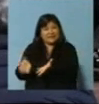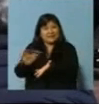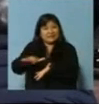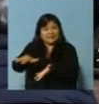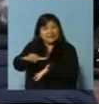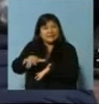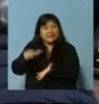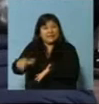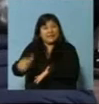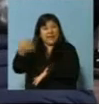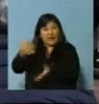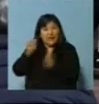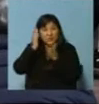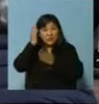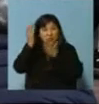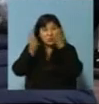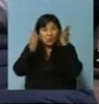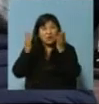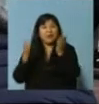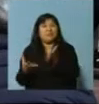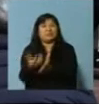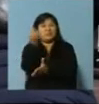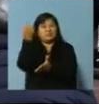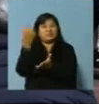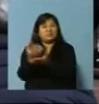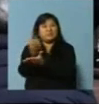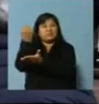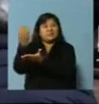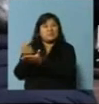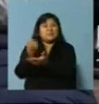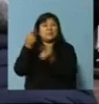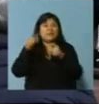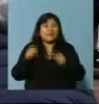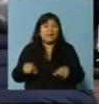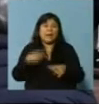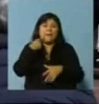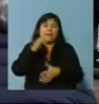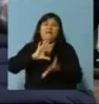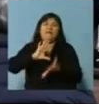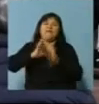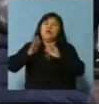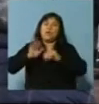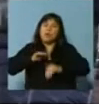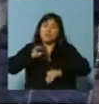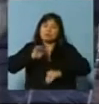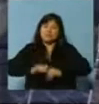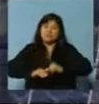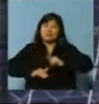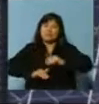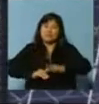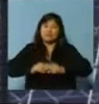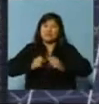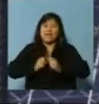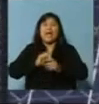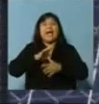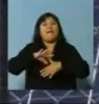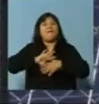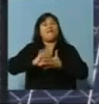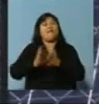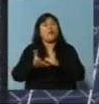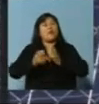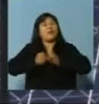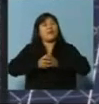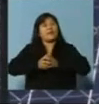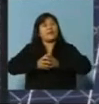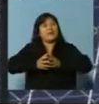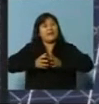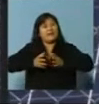con sueños cumplidos, pasos agigantados,